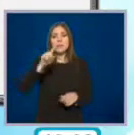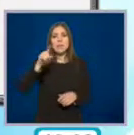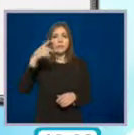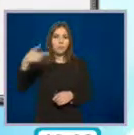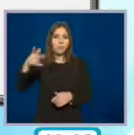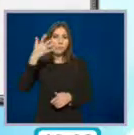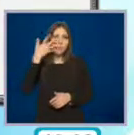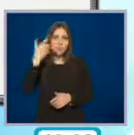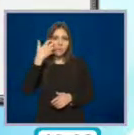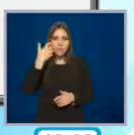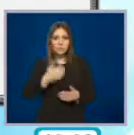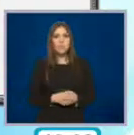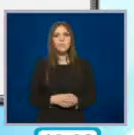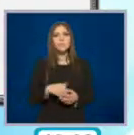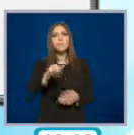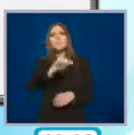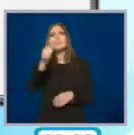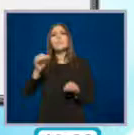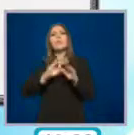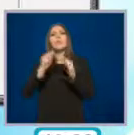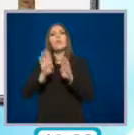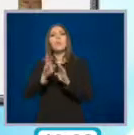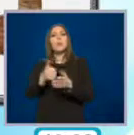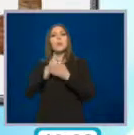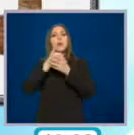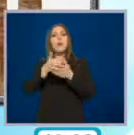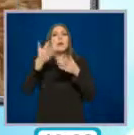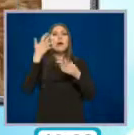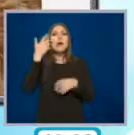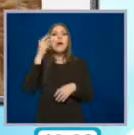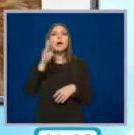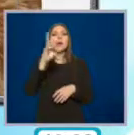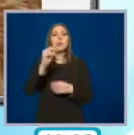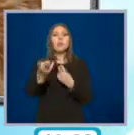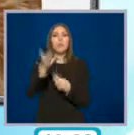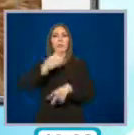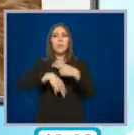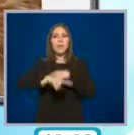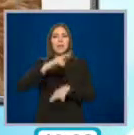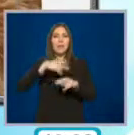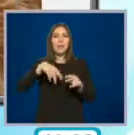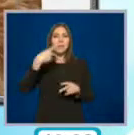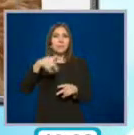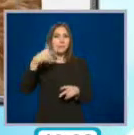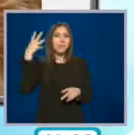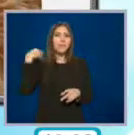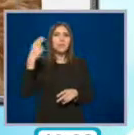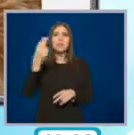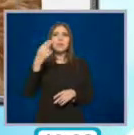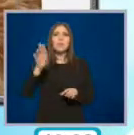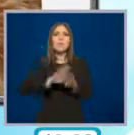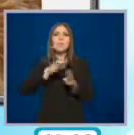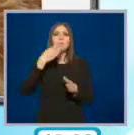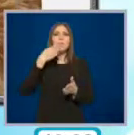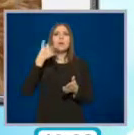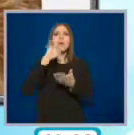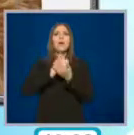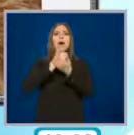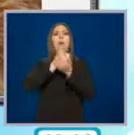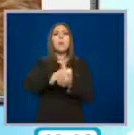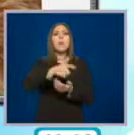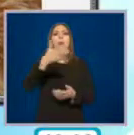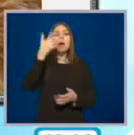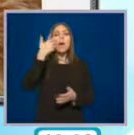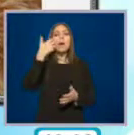otra forma se pueden ayudar a los gatos cuando están, para evitar que se formen estas bolas de pelo aparte del alimento? ¿Los cepillas bien? El cepillado, en